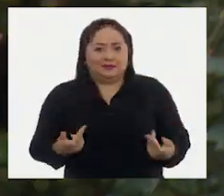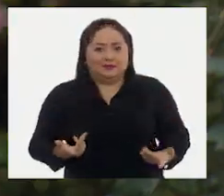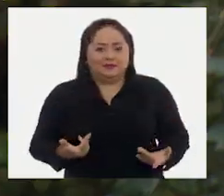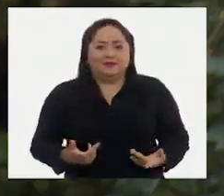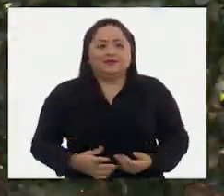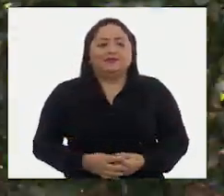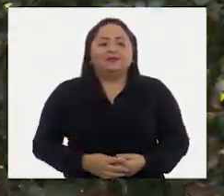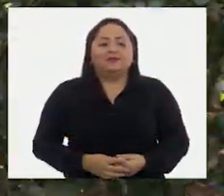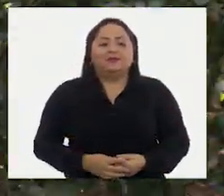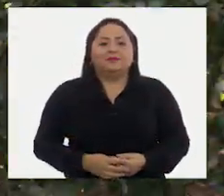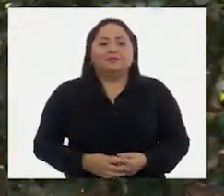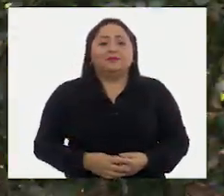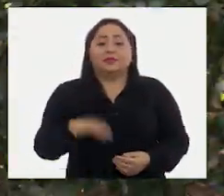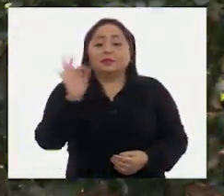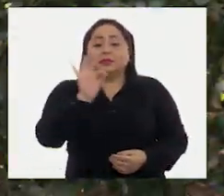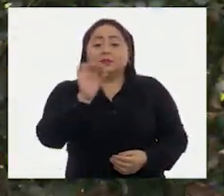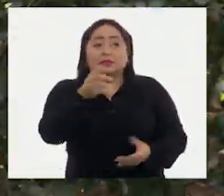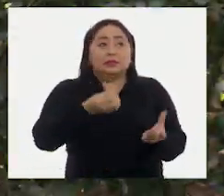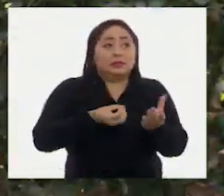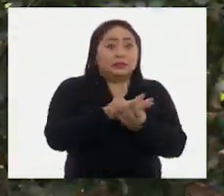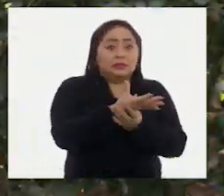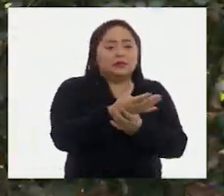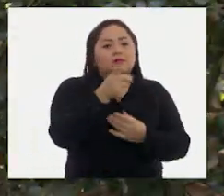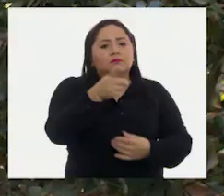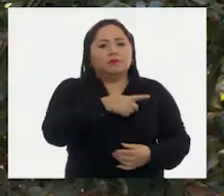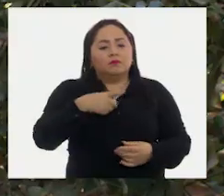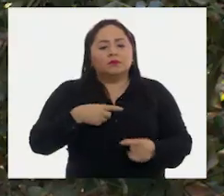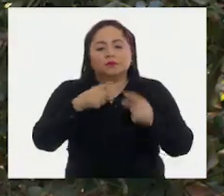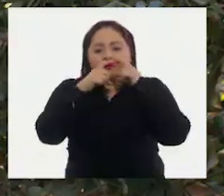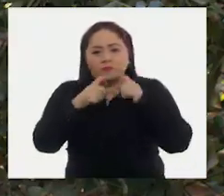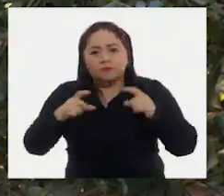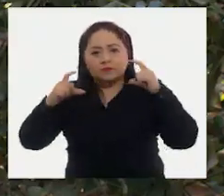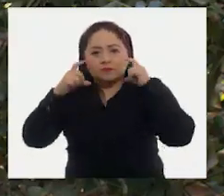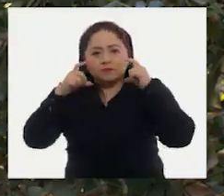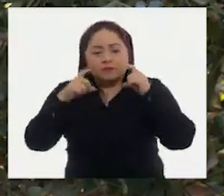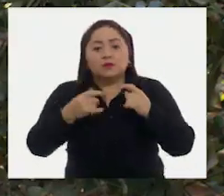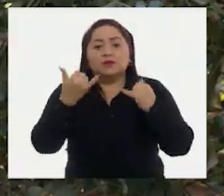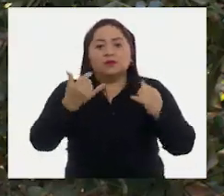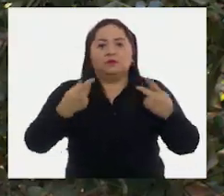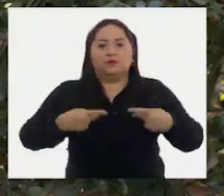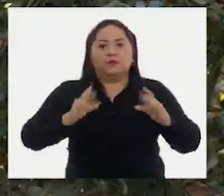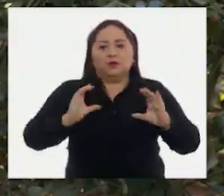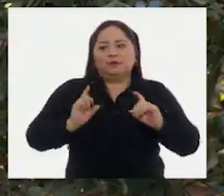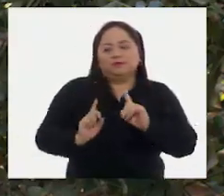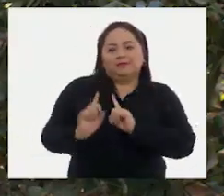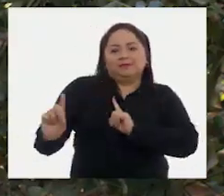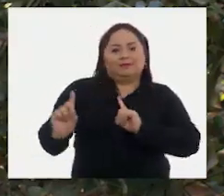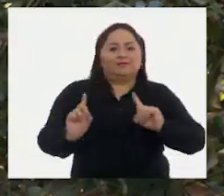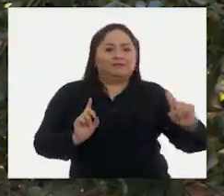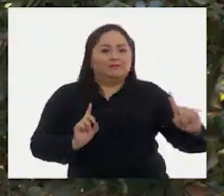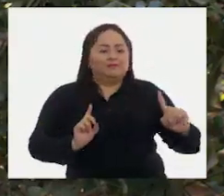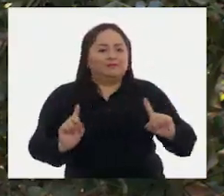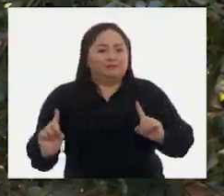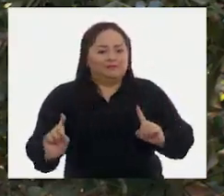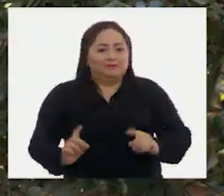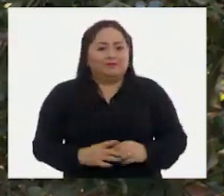te rodean. Si sales de casa, usa cubrebocas y guarda la sana